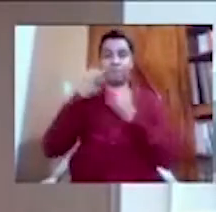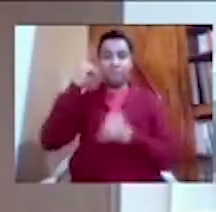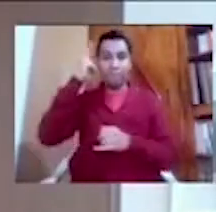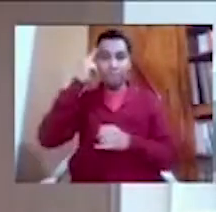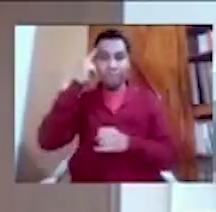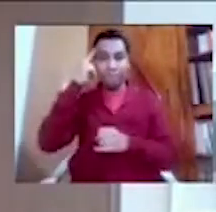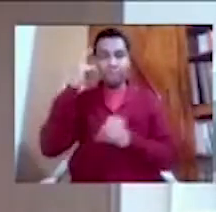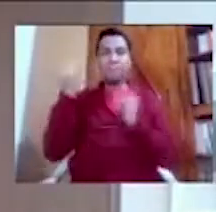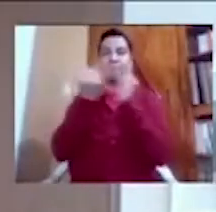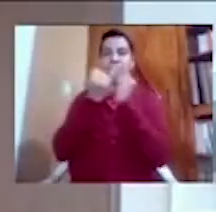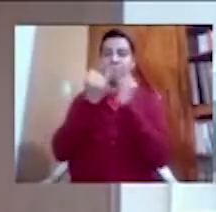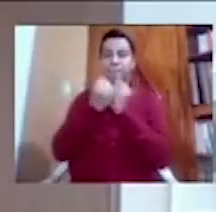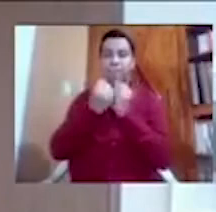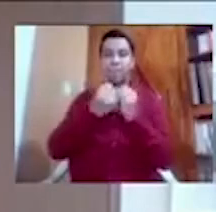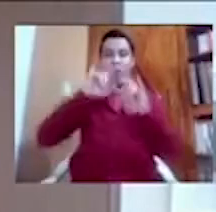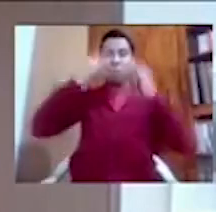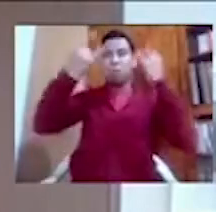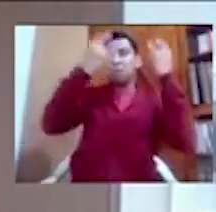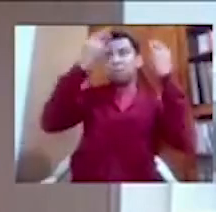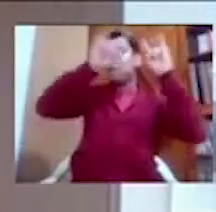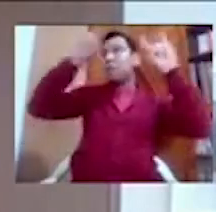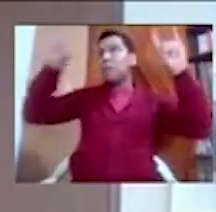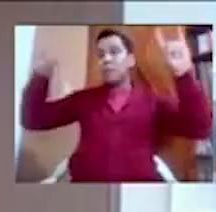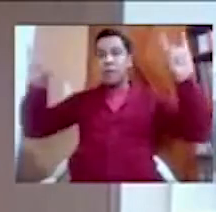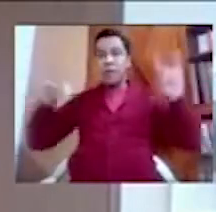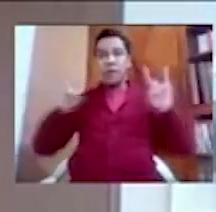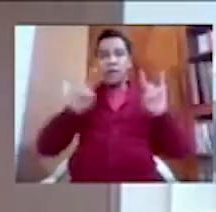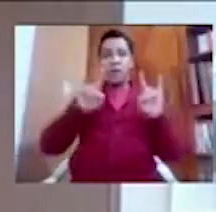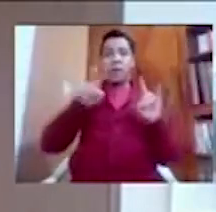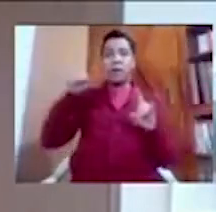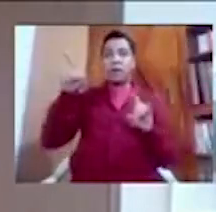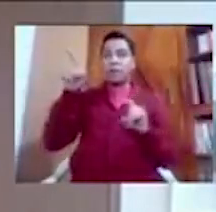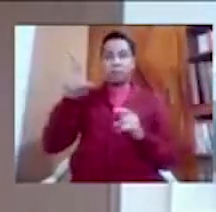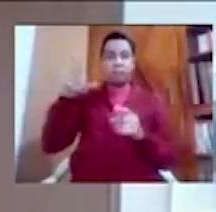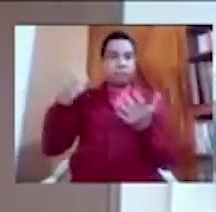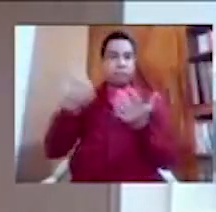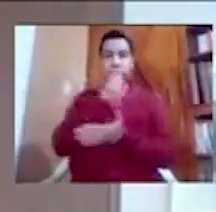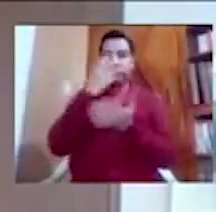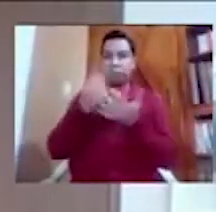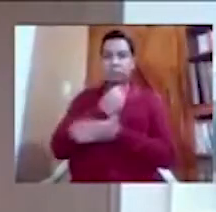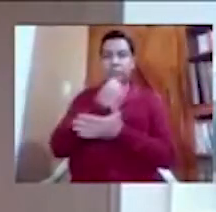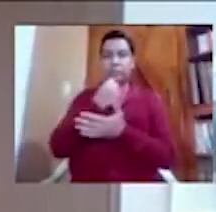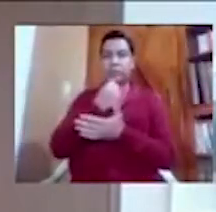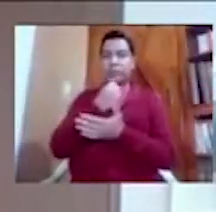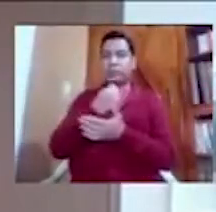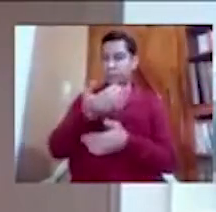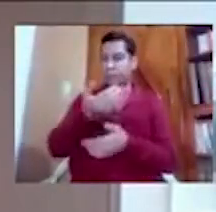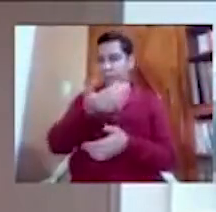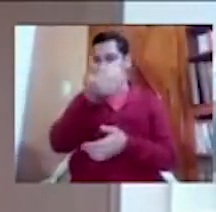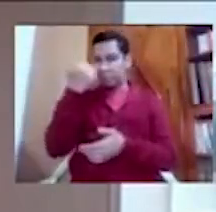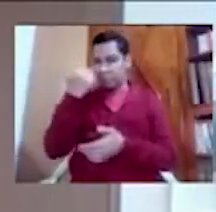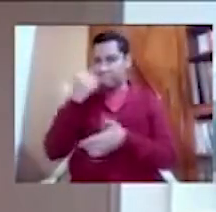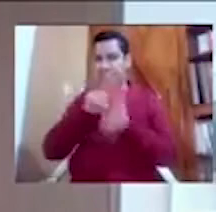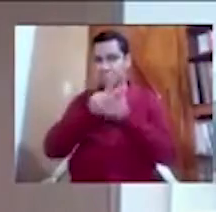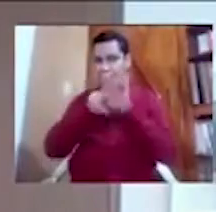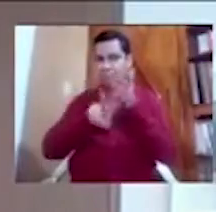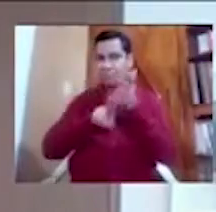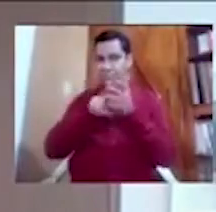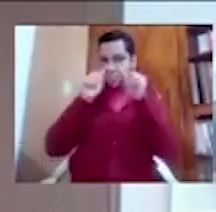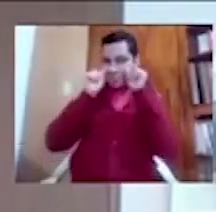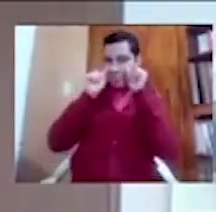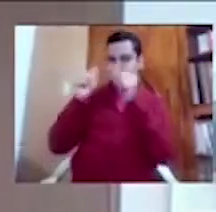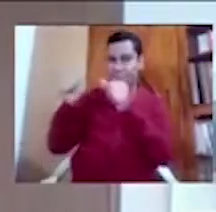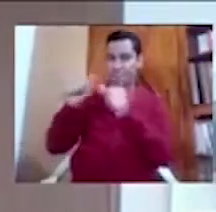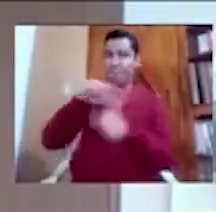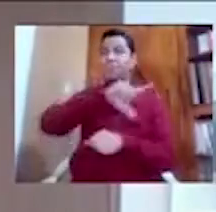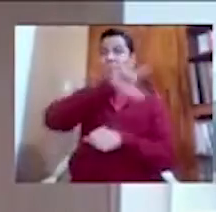Iturbe, coleccionista, entre otras. Yo los invito a ver esta cápsula y después, Ana, el micrófono